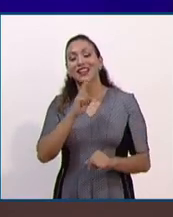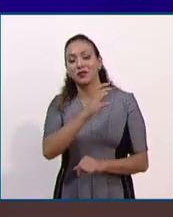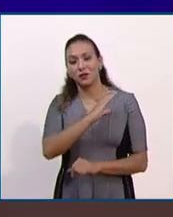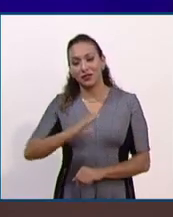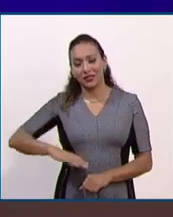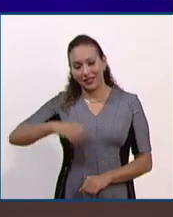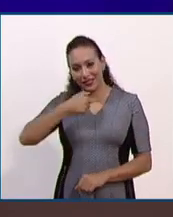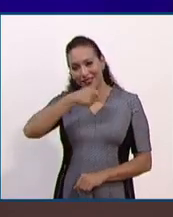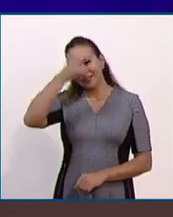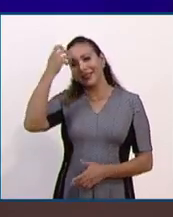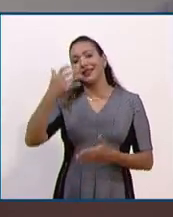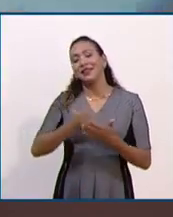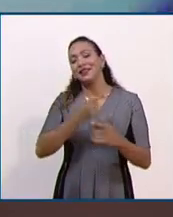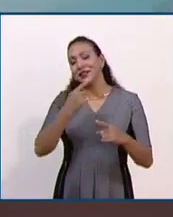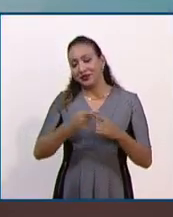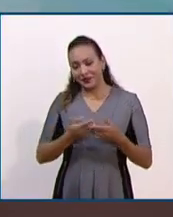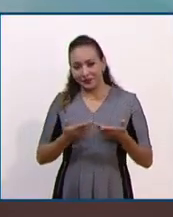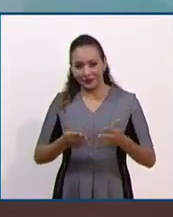presidencial.